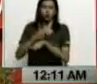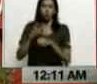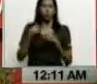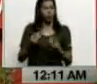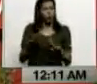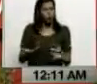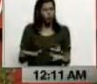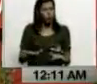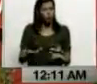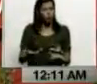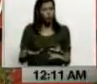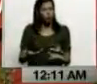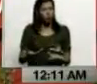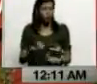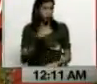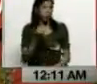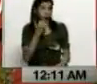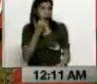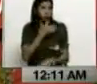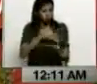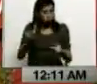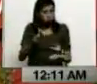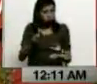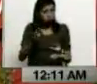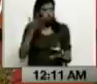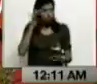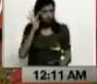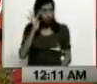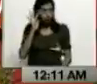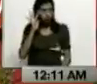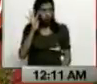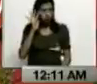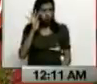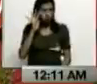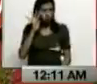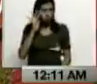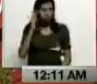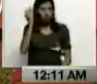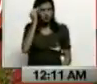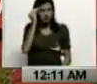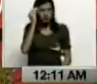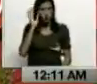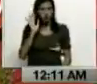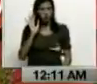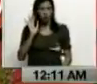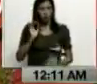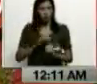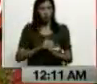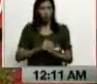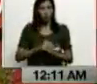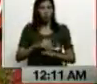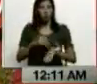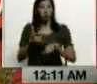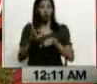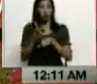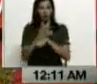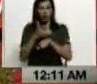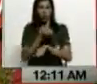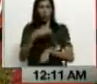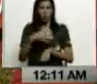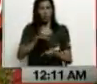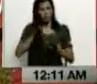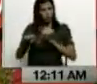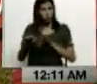gobernar Cómo harán eso por la fuerza de estar contando con el gobierno de